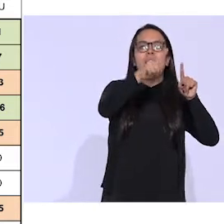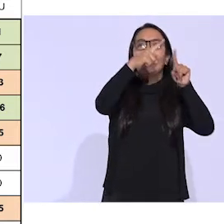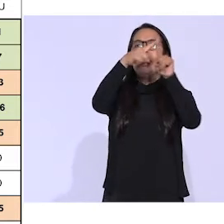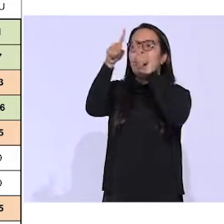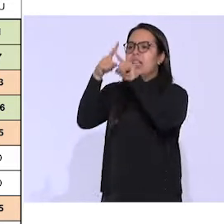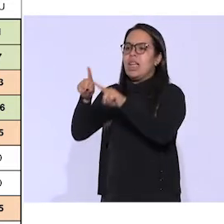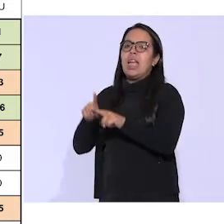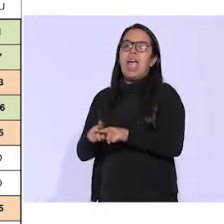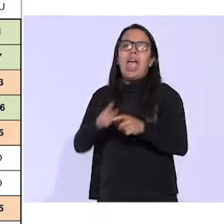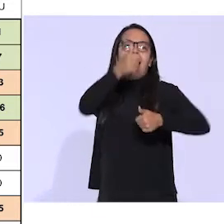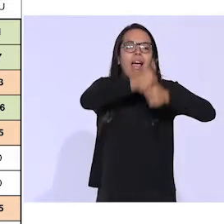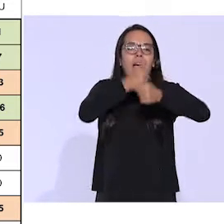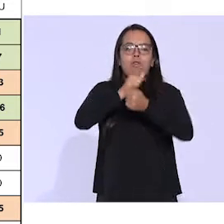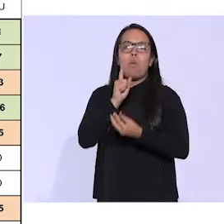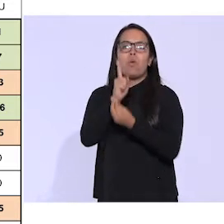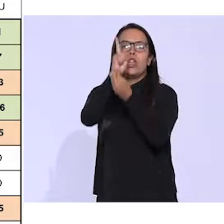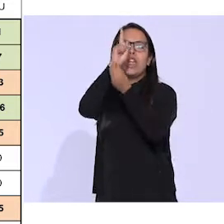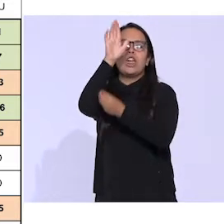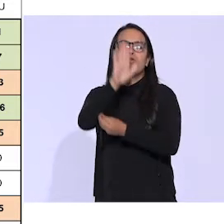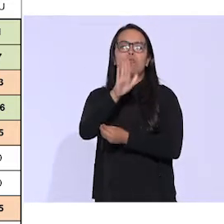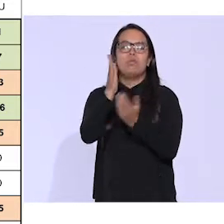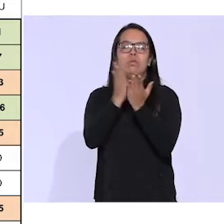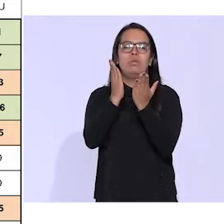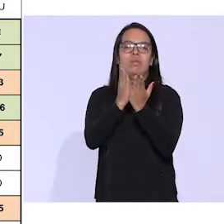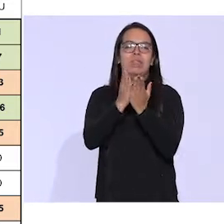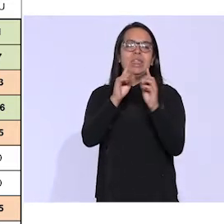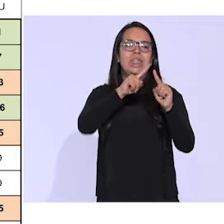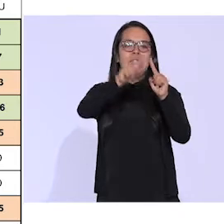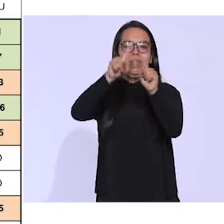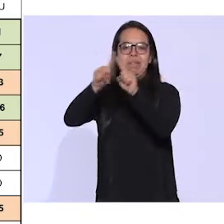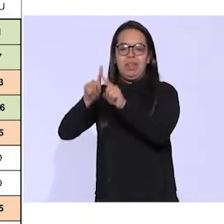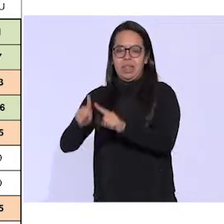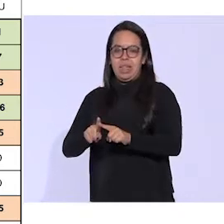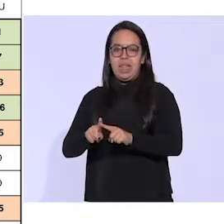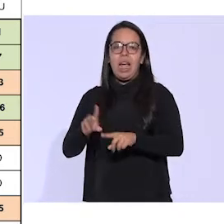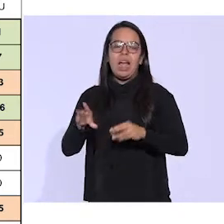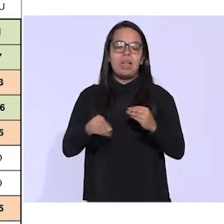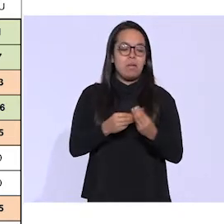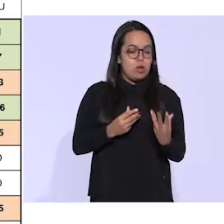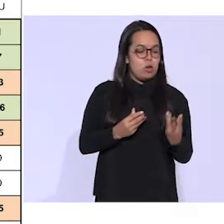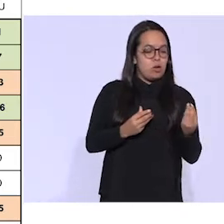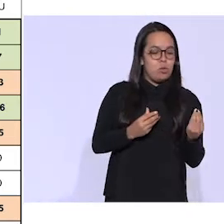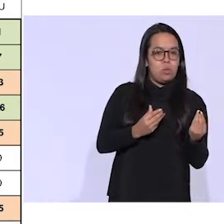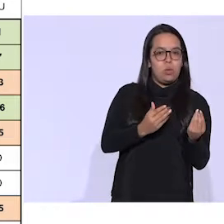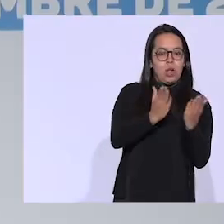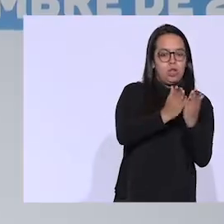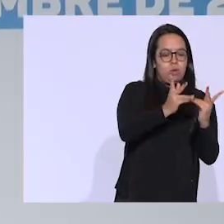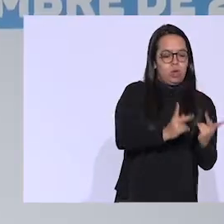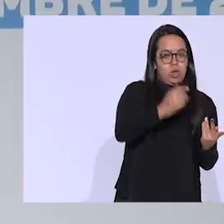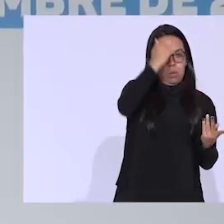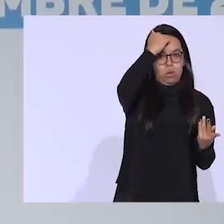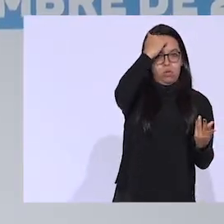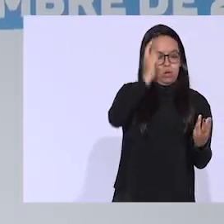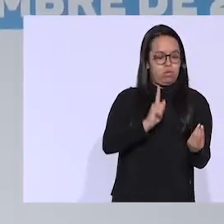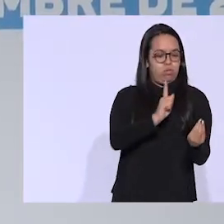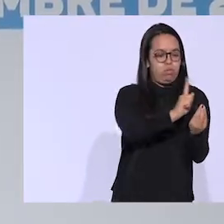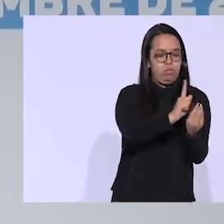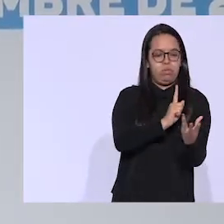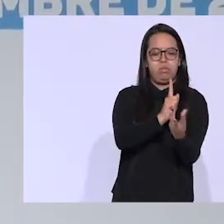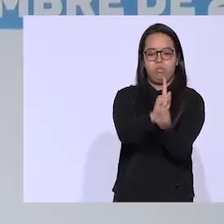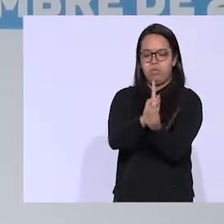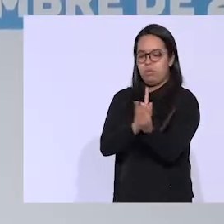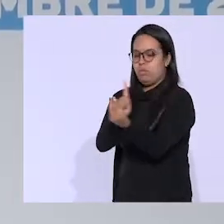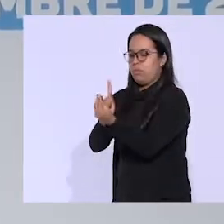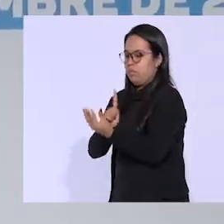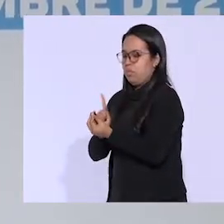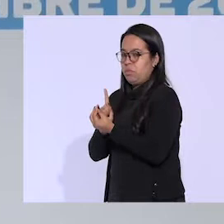educativas, y la forma de repartir a los alumnos con los profesores, es decir, de barajar los alumnos y los profesores, como ha dicho antes Andrea,